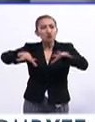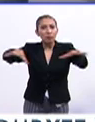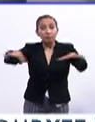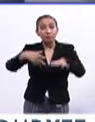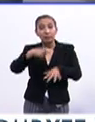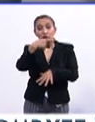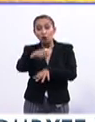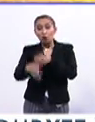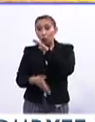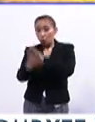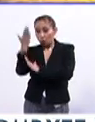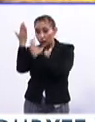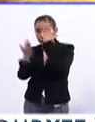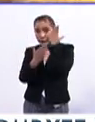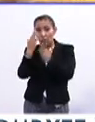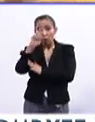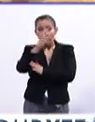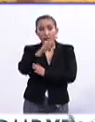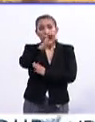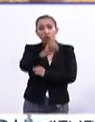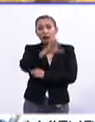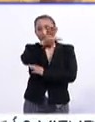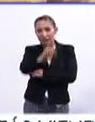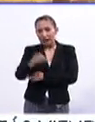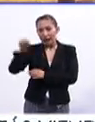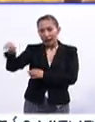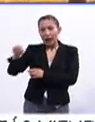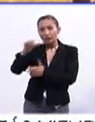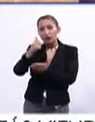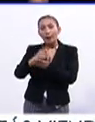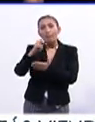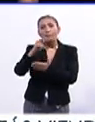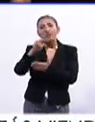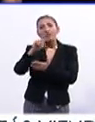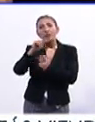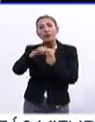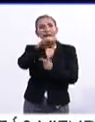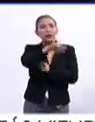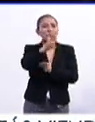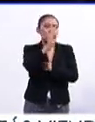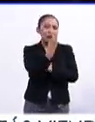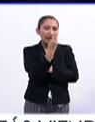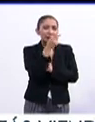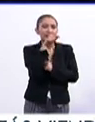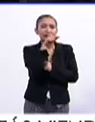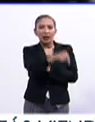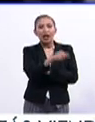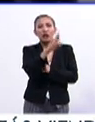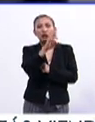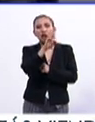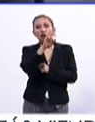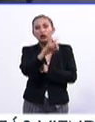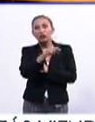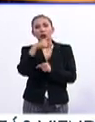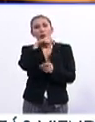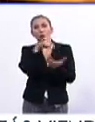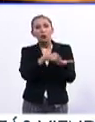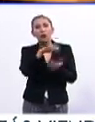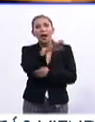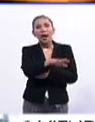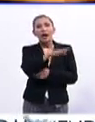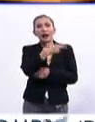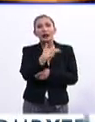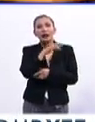su estancia se dividió entre la unicidad de sudáfrica ubicada en ciudad de pretoria y de la universidad de rodez ubicada en